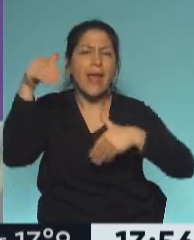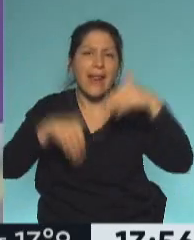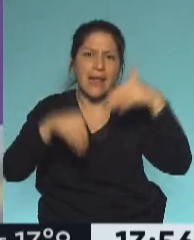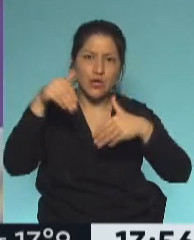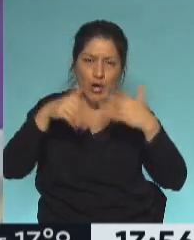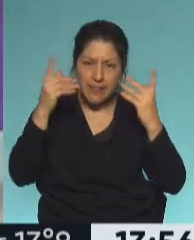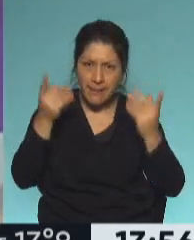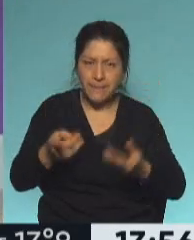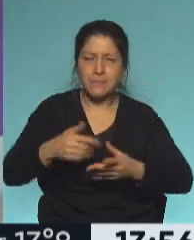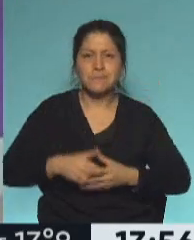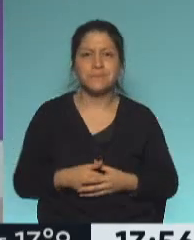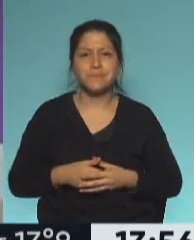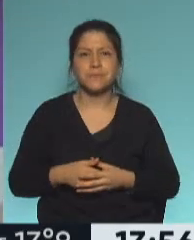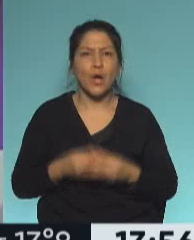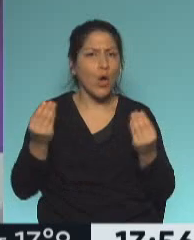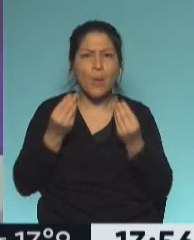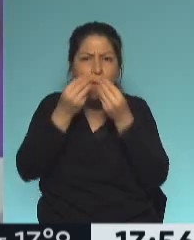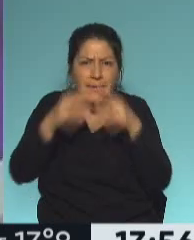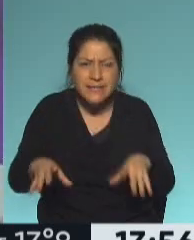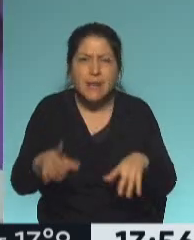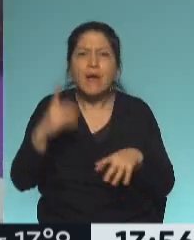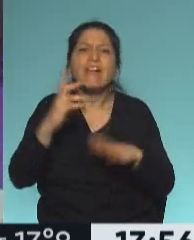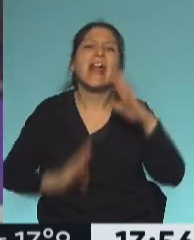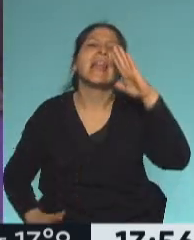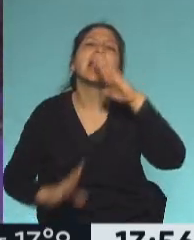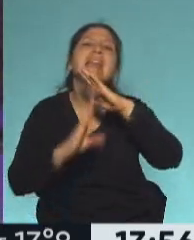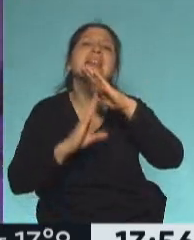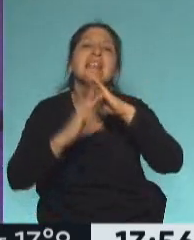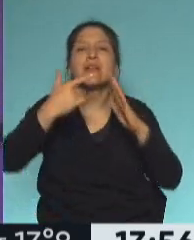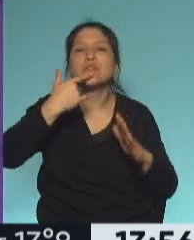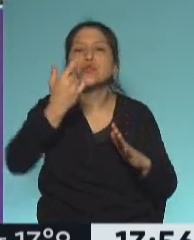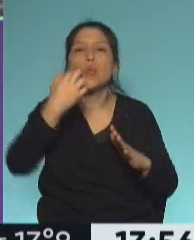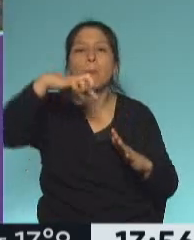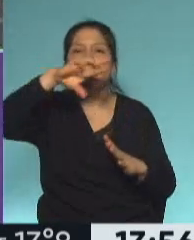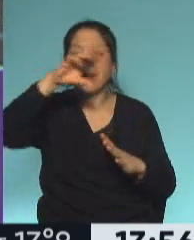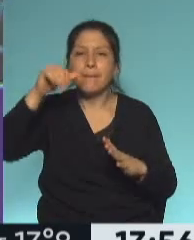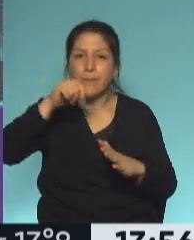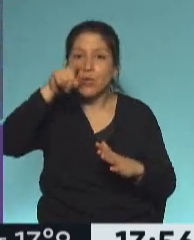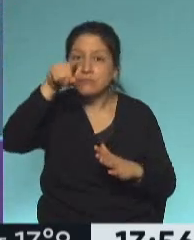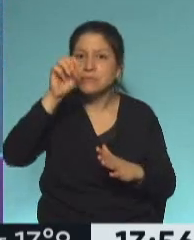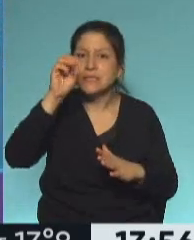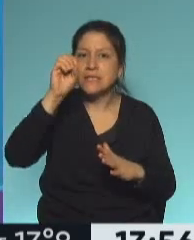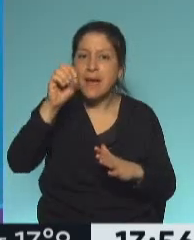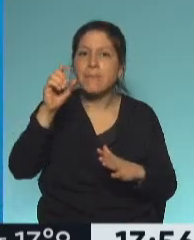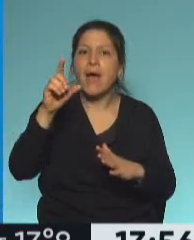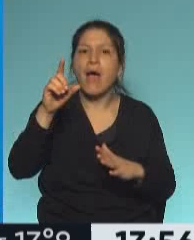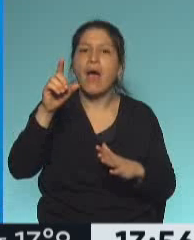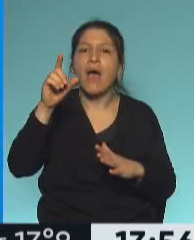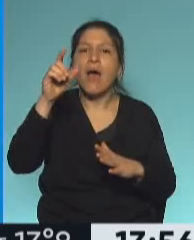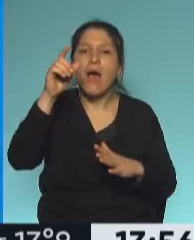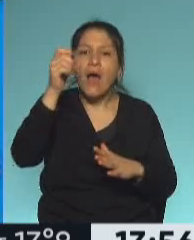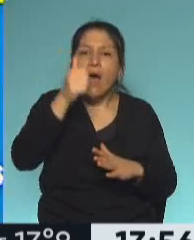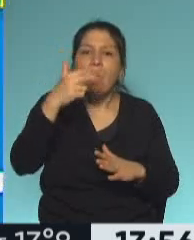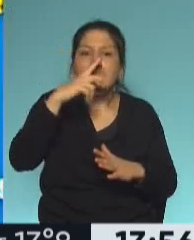decir. Bueno, ¿por dónde empezamos, por el líder José? supremo, si te parece, Ayelen. Mira, el líder supremo, en este caso Khamenei, es quien designa